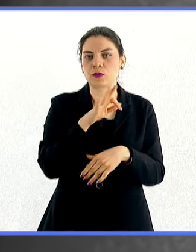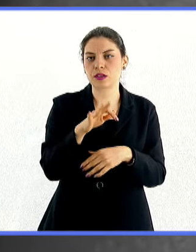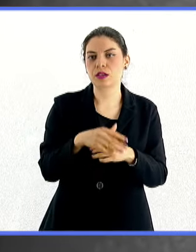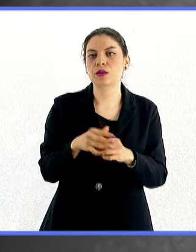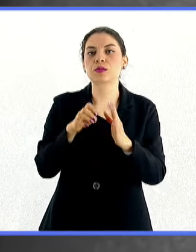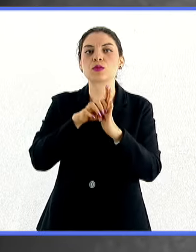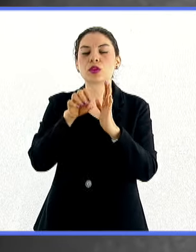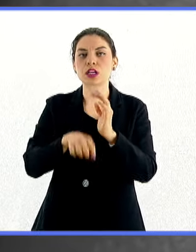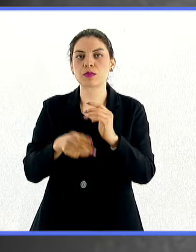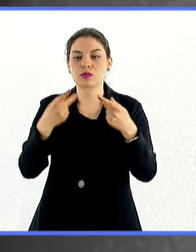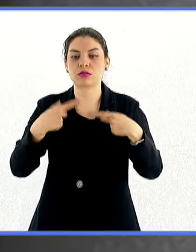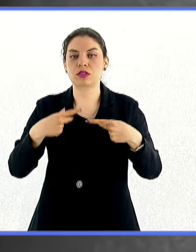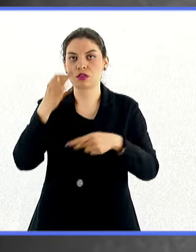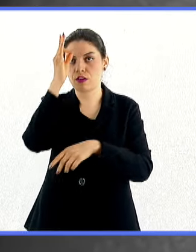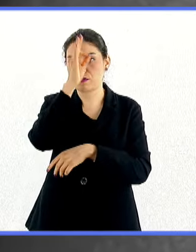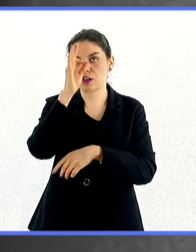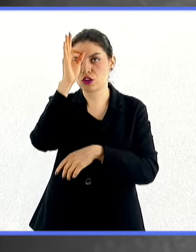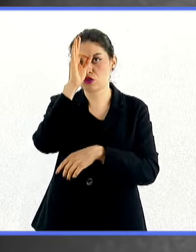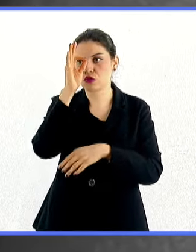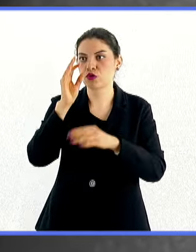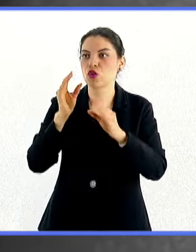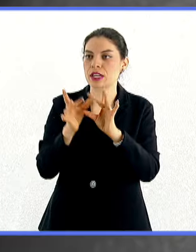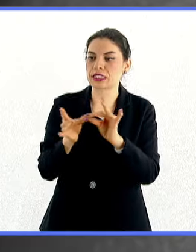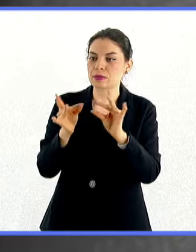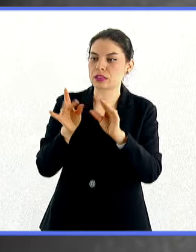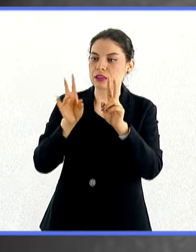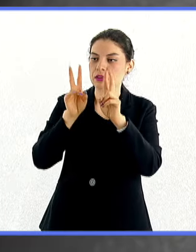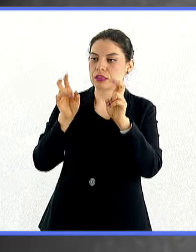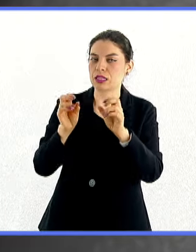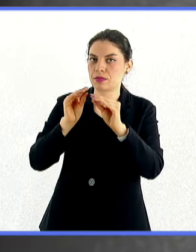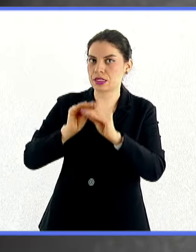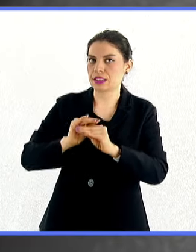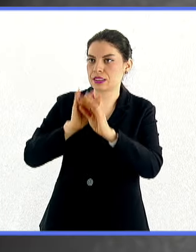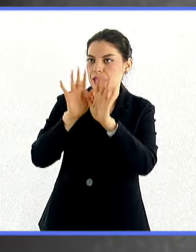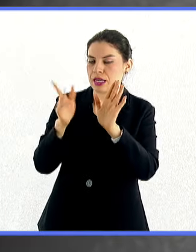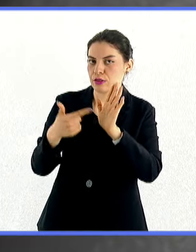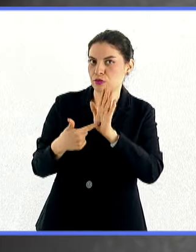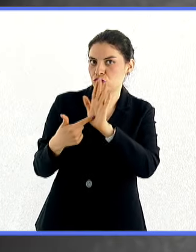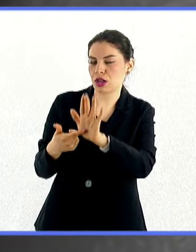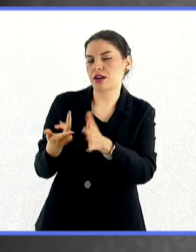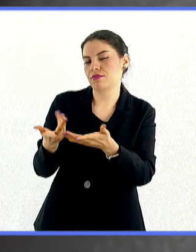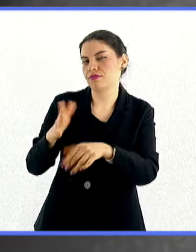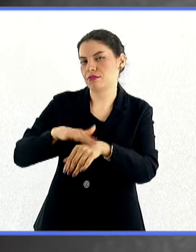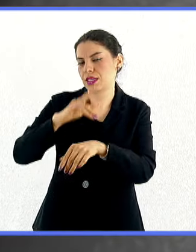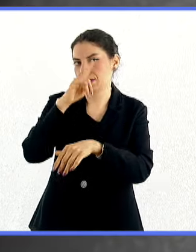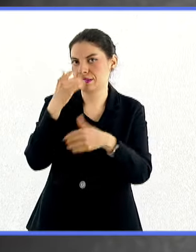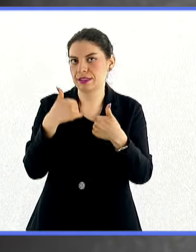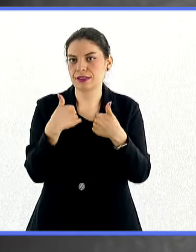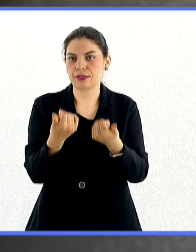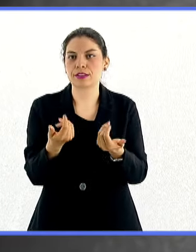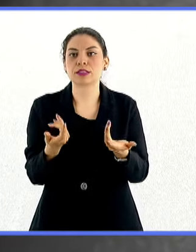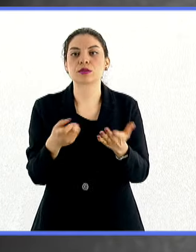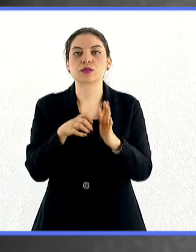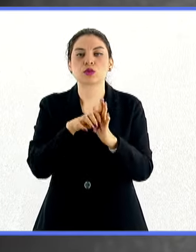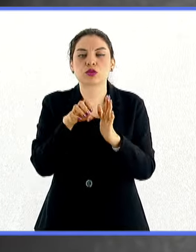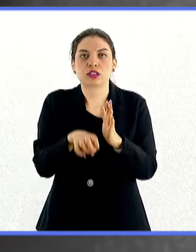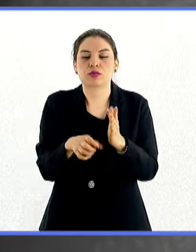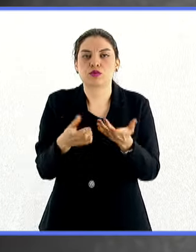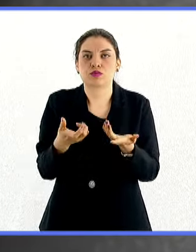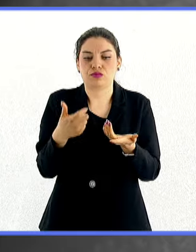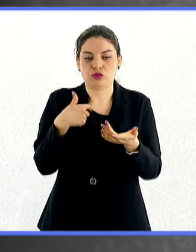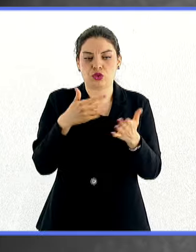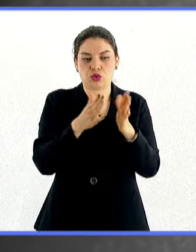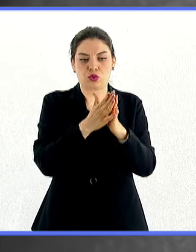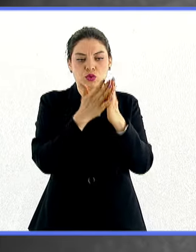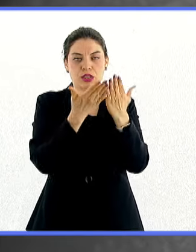en su exposición. Y yo creo que la claridad es la obligación del cronista. Yo soy más un cronista que un filósofo. Entonces, estás obligado a causar